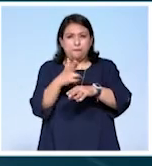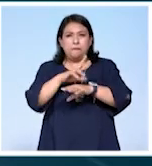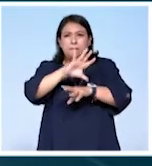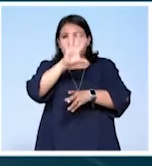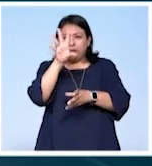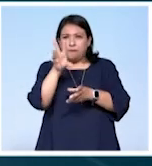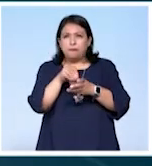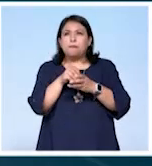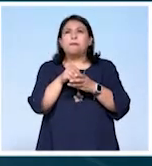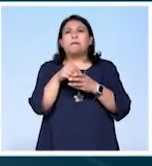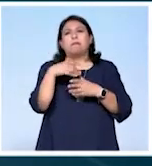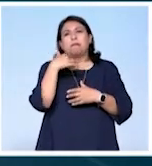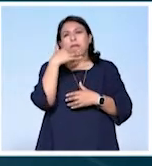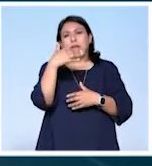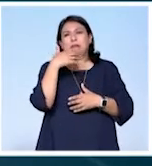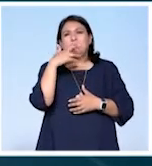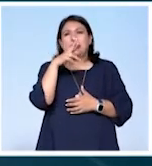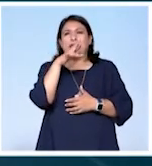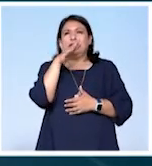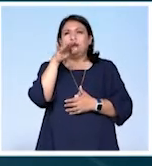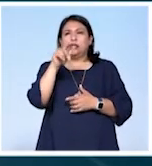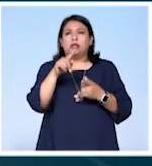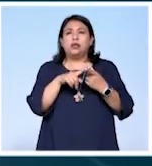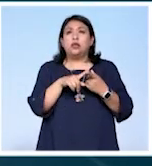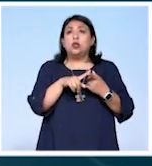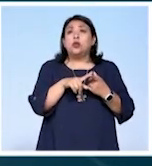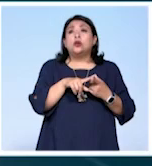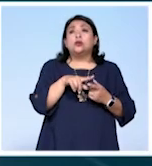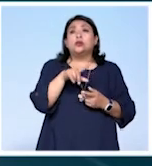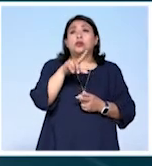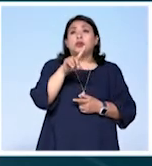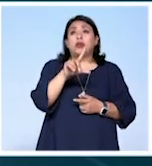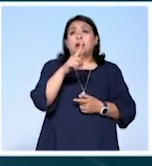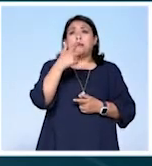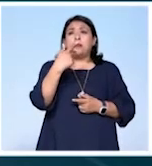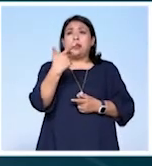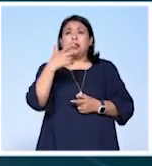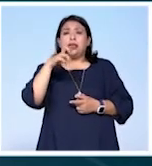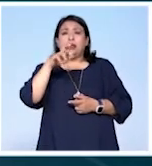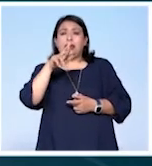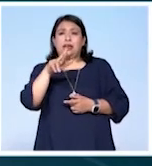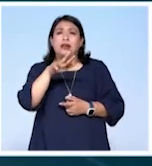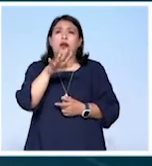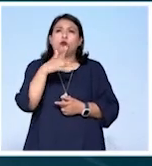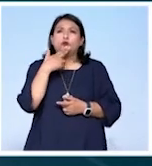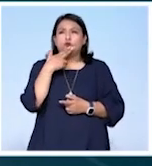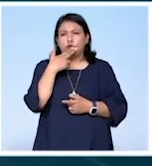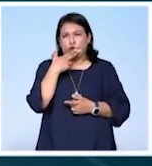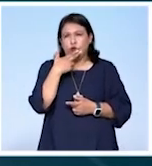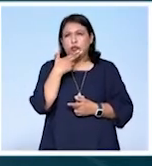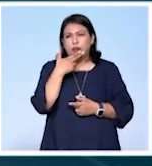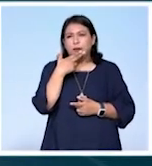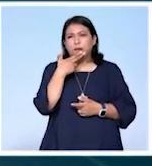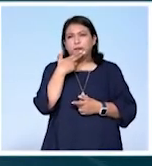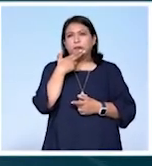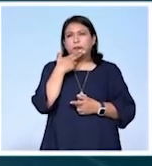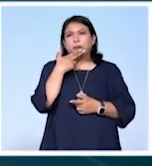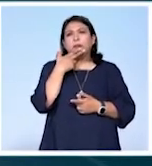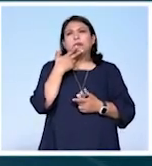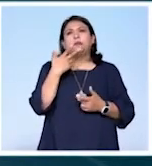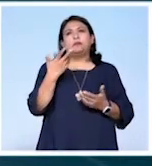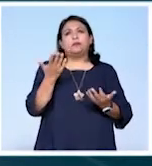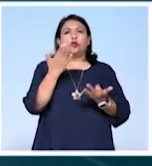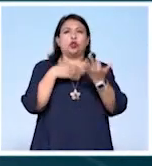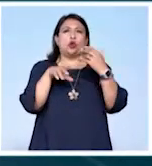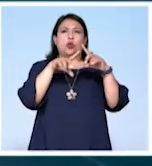Integral de los Residuos, la LGPGIR. Tiene su ámbito de aplicación a nivel